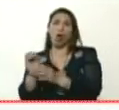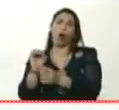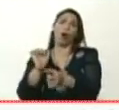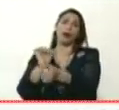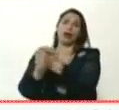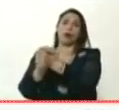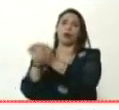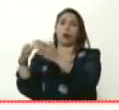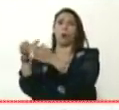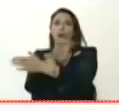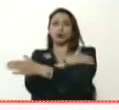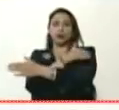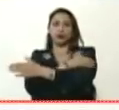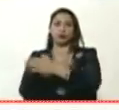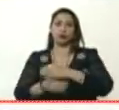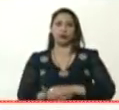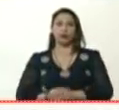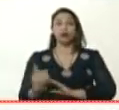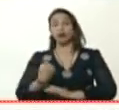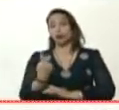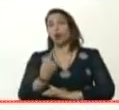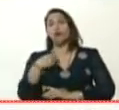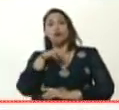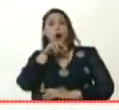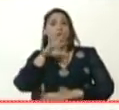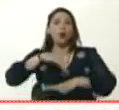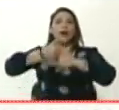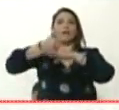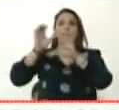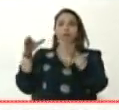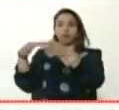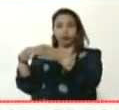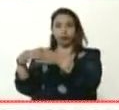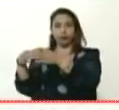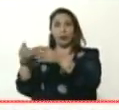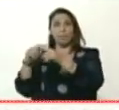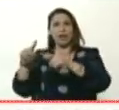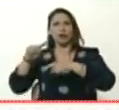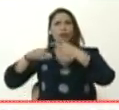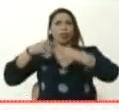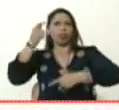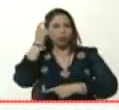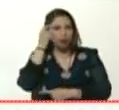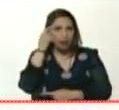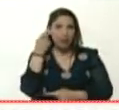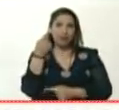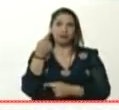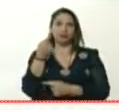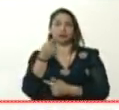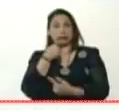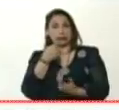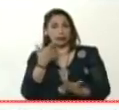circo. Solo con el dueño del circo. Eso se lo dije yo, pero tengo días diciéndolo. Días. Diciéndolo.